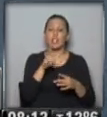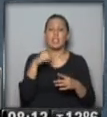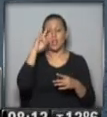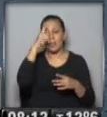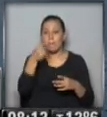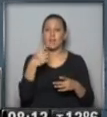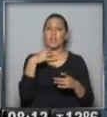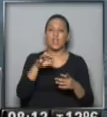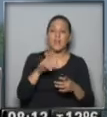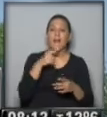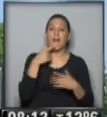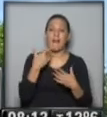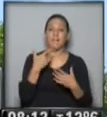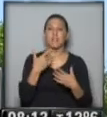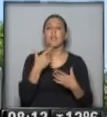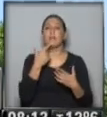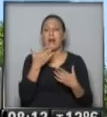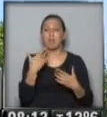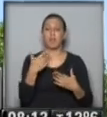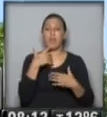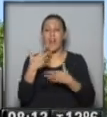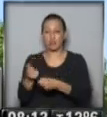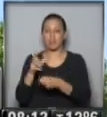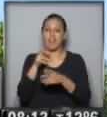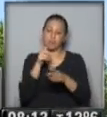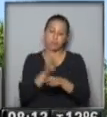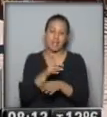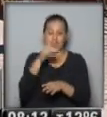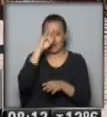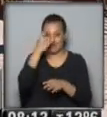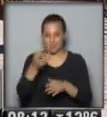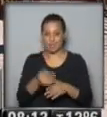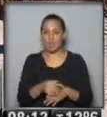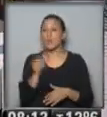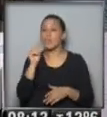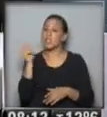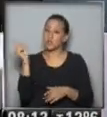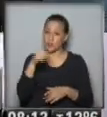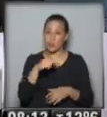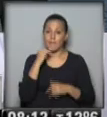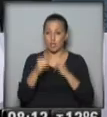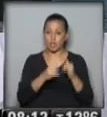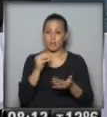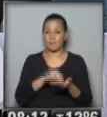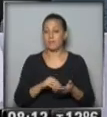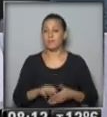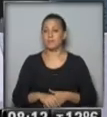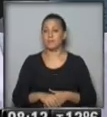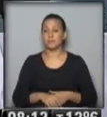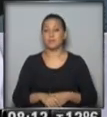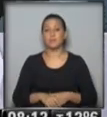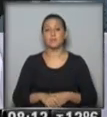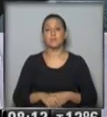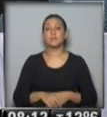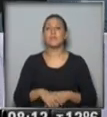pueda tomar un independiente que está verdaderamente en llamas volvemos en un rato juan gracias cuando quieran